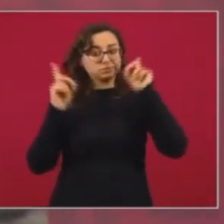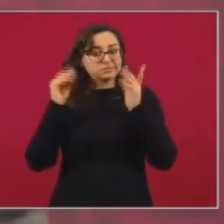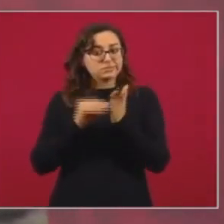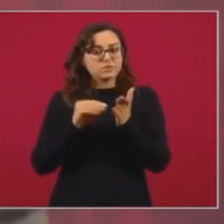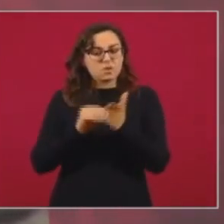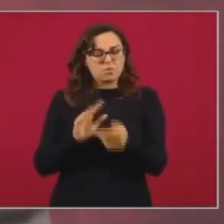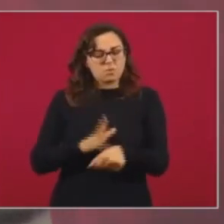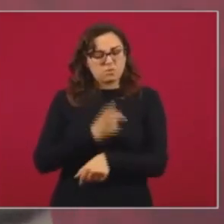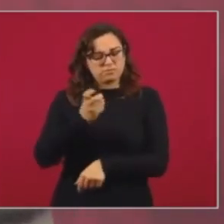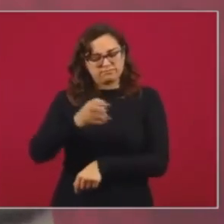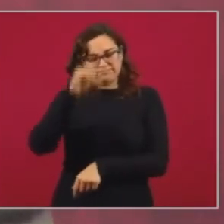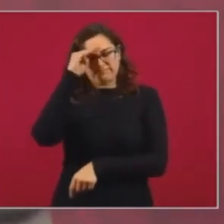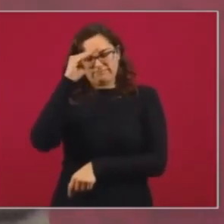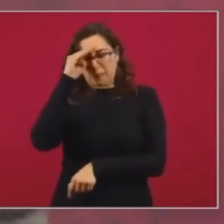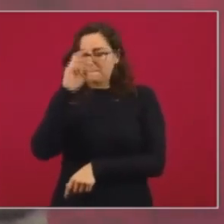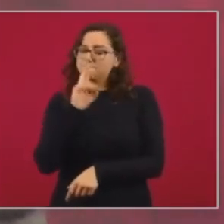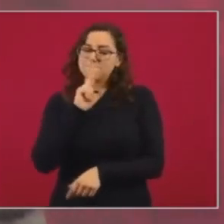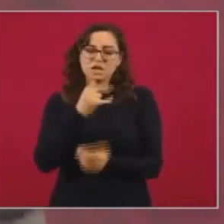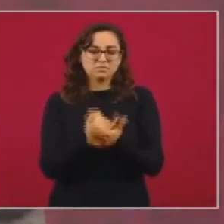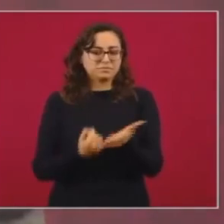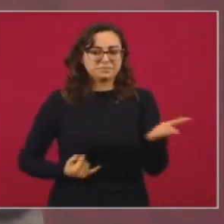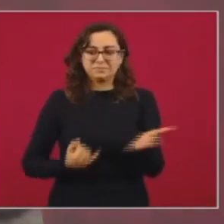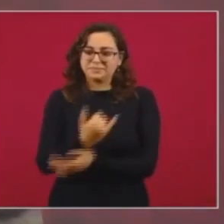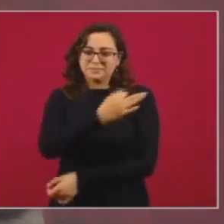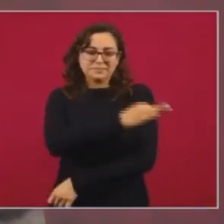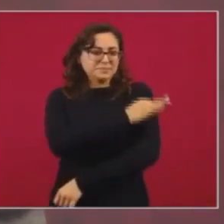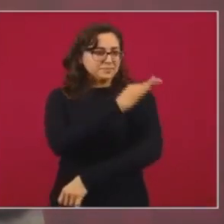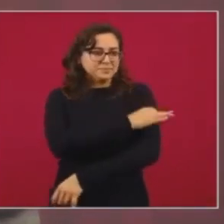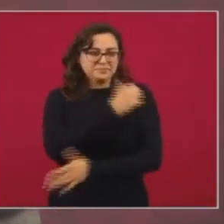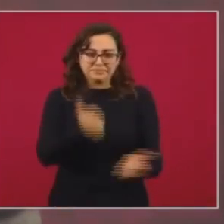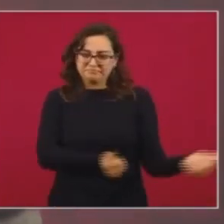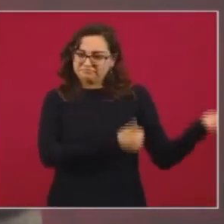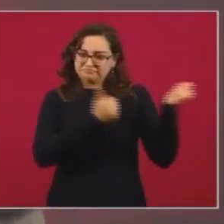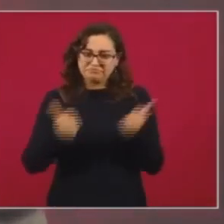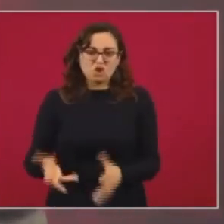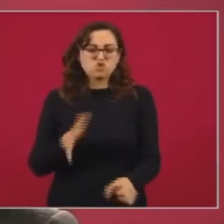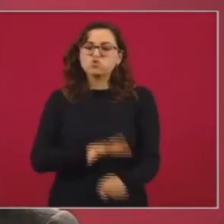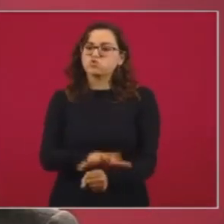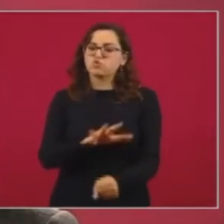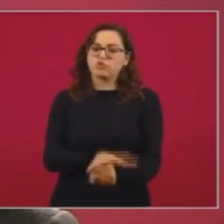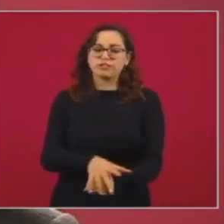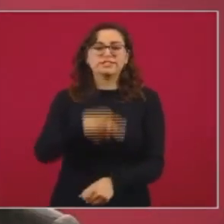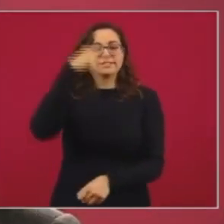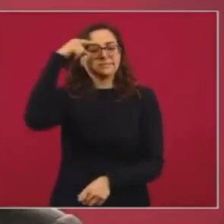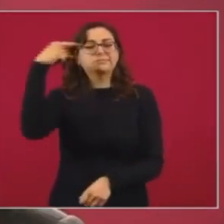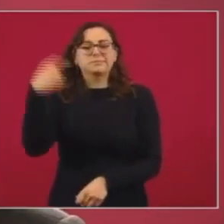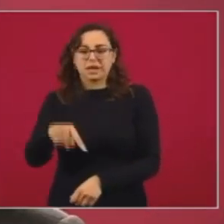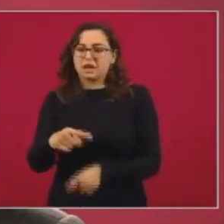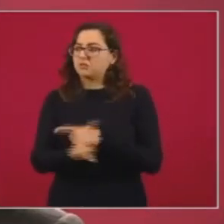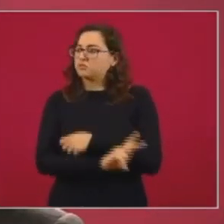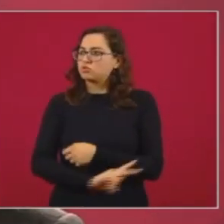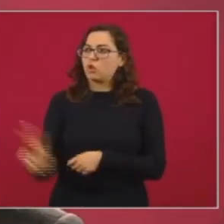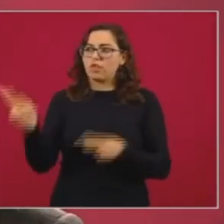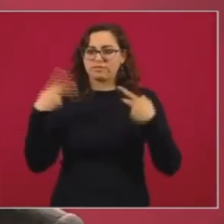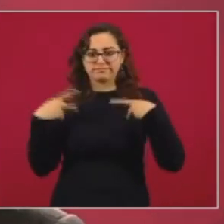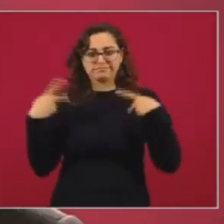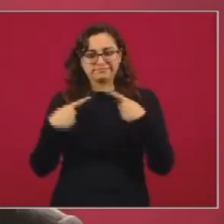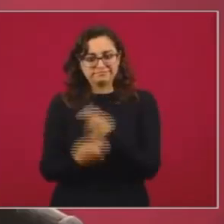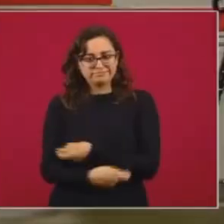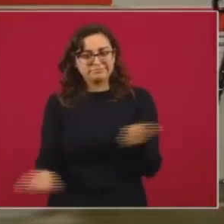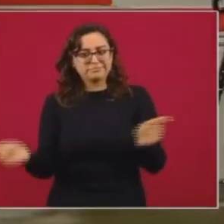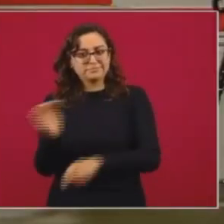suficiente vacuna para que, independientemente de que se haya padecido COVID-19, podamos tener vacunas para todas y